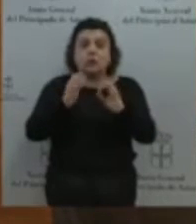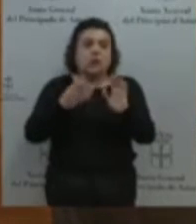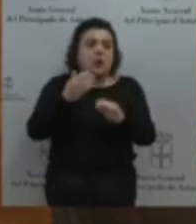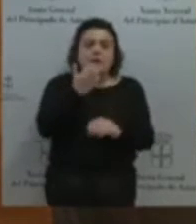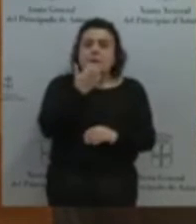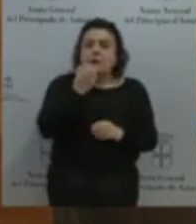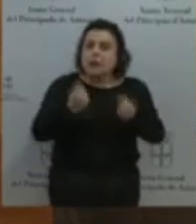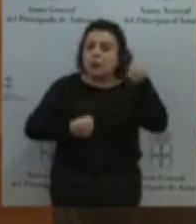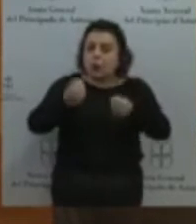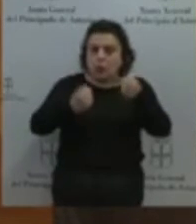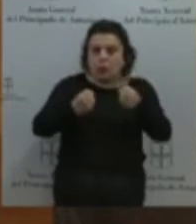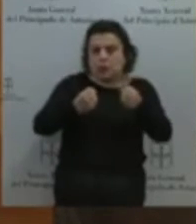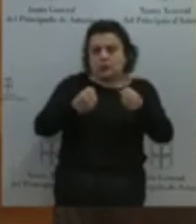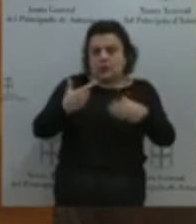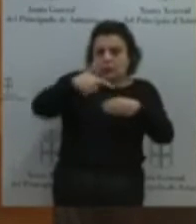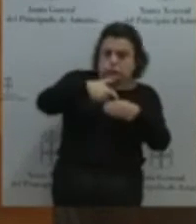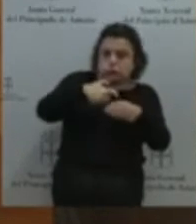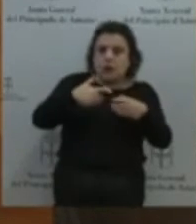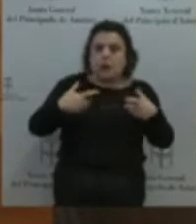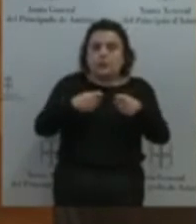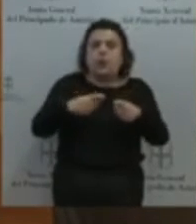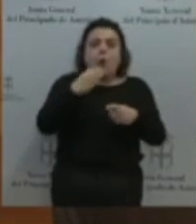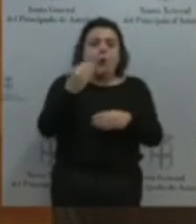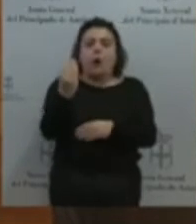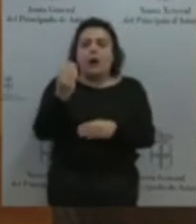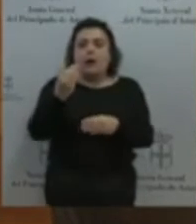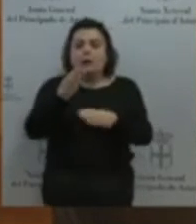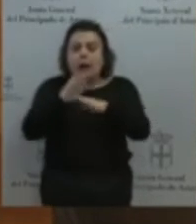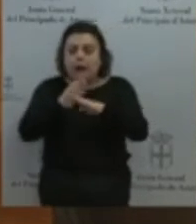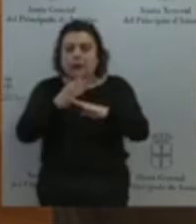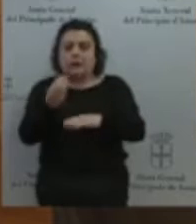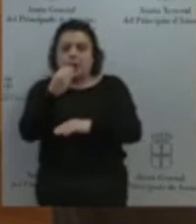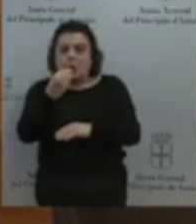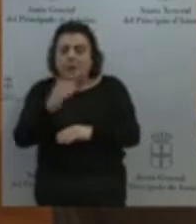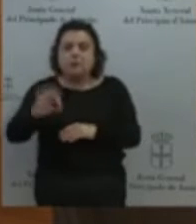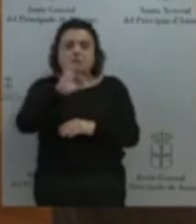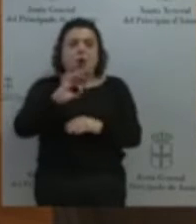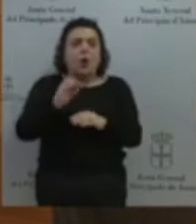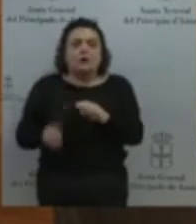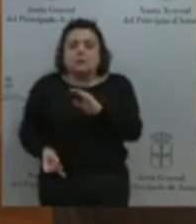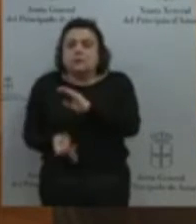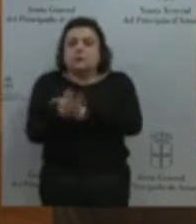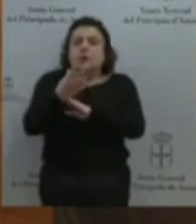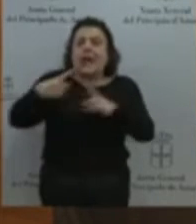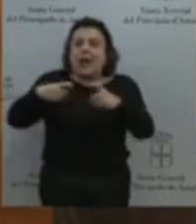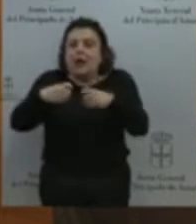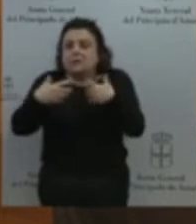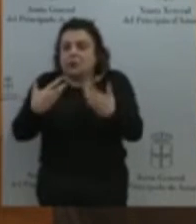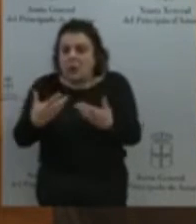que comemos y al metano que ha generado en su producción. Y la huella hídrica, como usted también dice, está menos